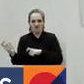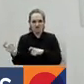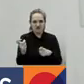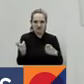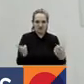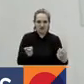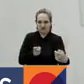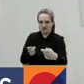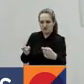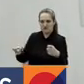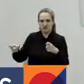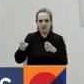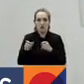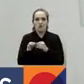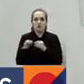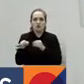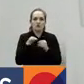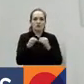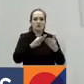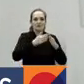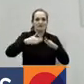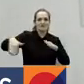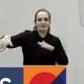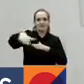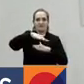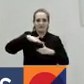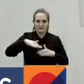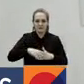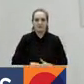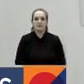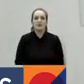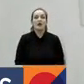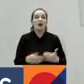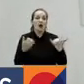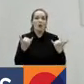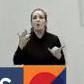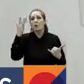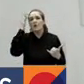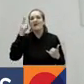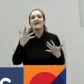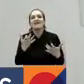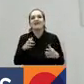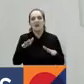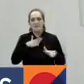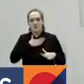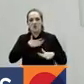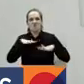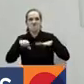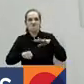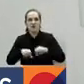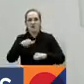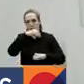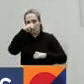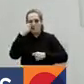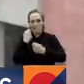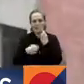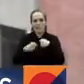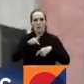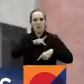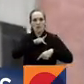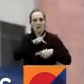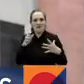Huelpí y el corregimiento de Bocas de Telembí. Esto por la disputa de las rutas del narcotráfico y el control